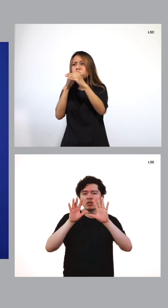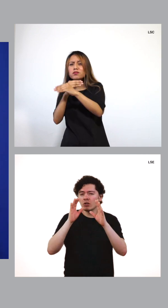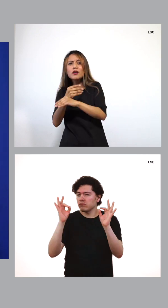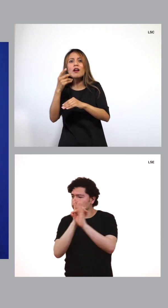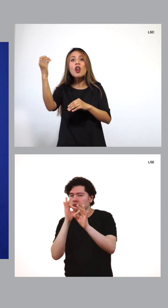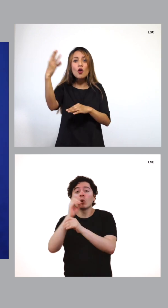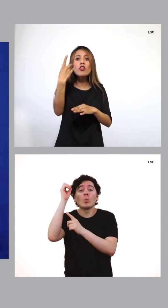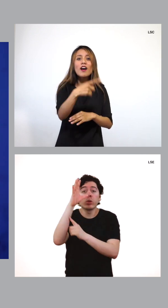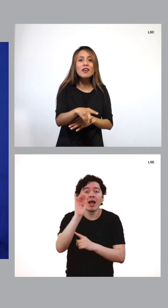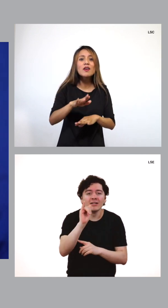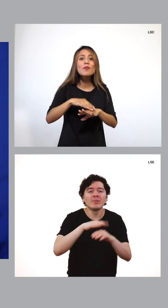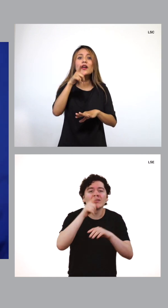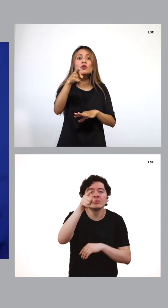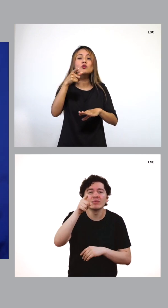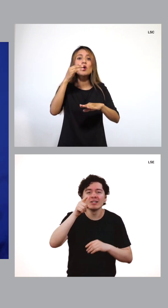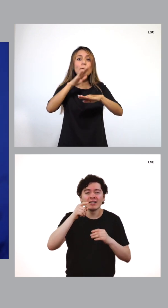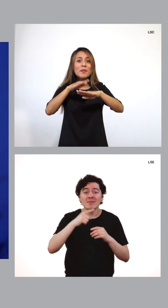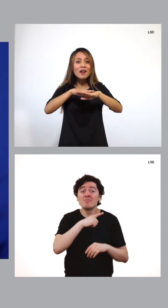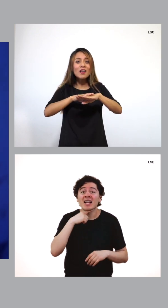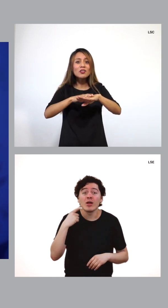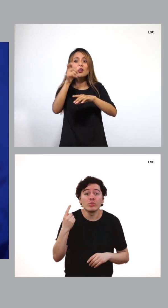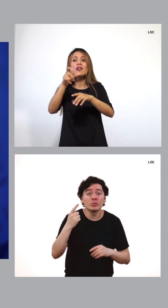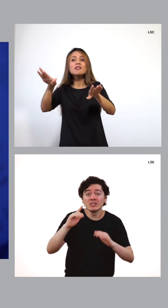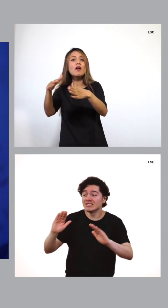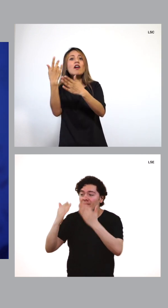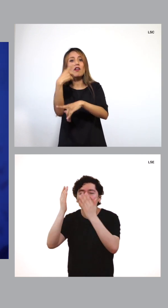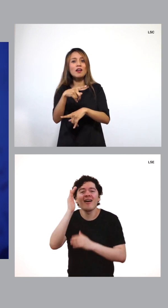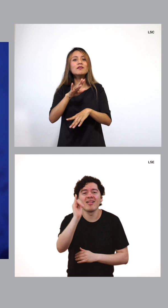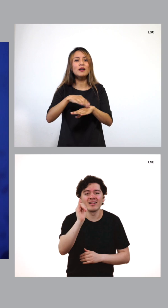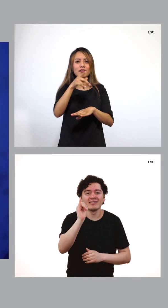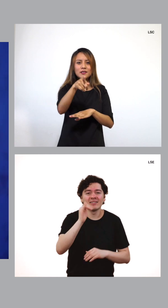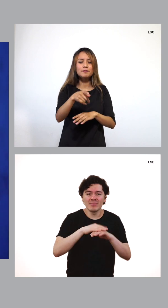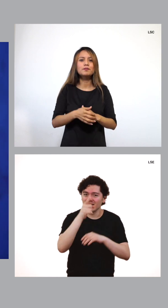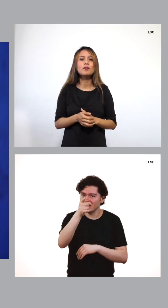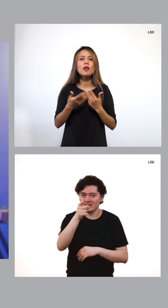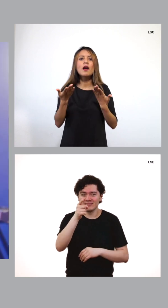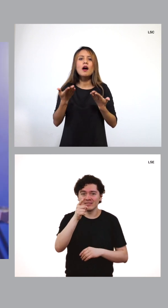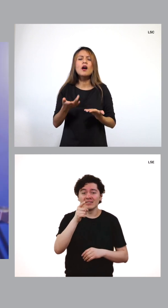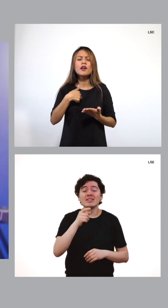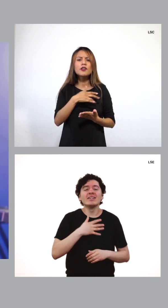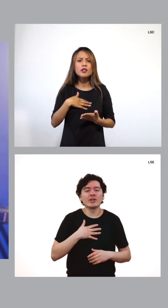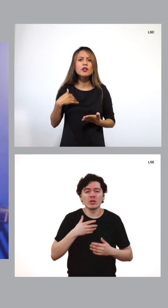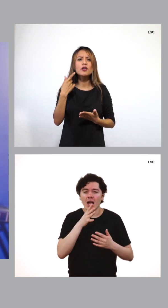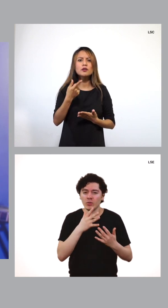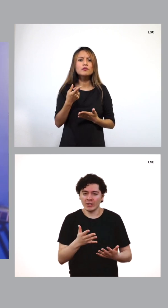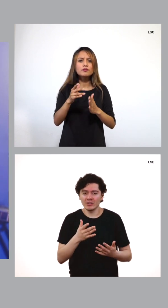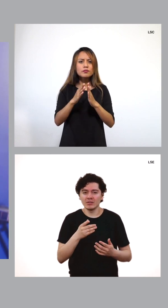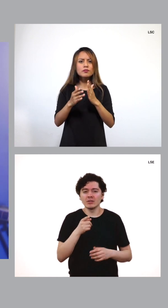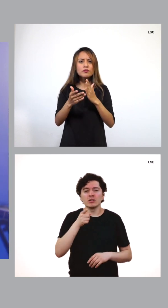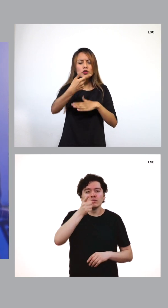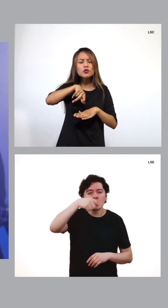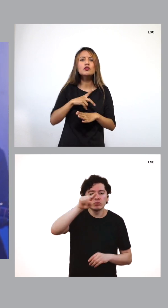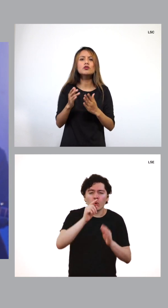que para tus pecados hay un Salvador. Así que quiero que hagas esto allá donde estás. Te invito a que cierres tus ojos por un momento.